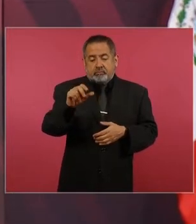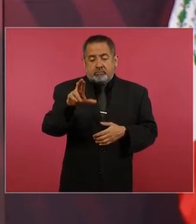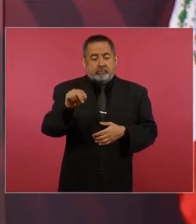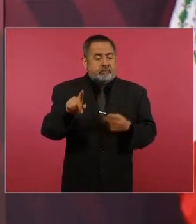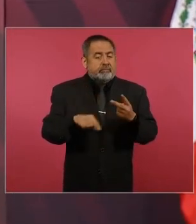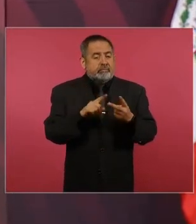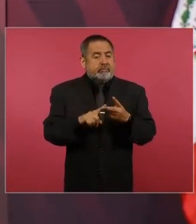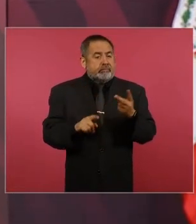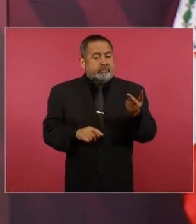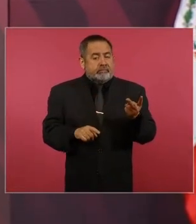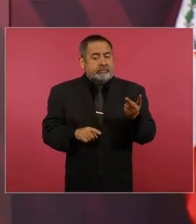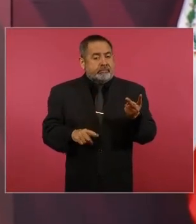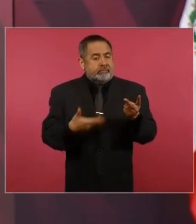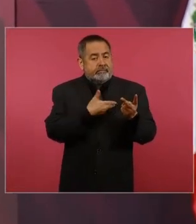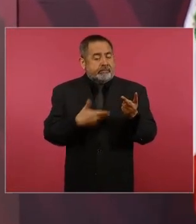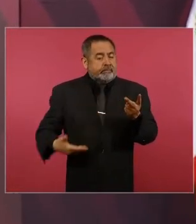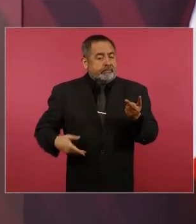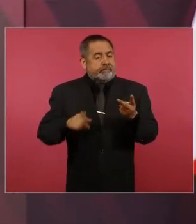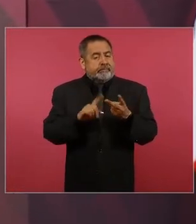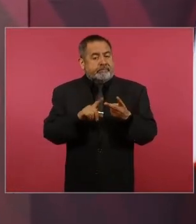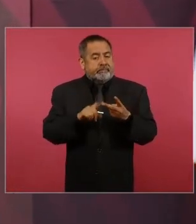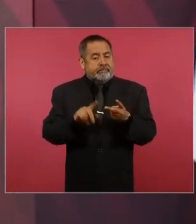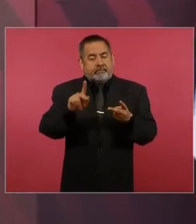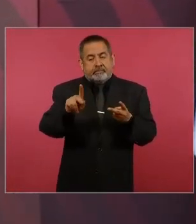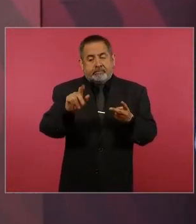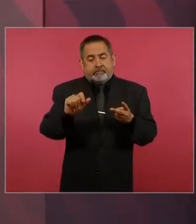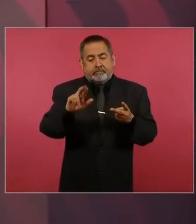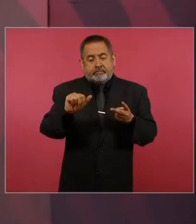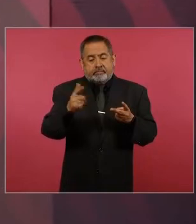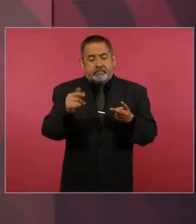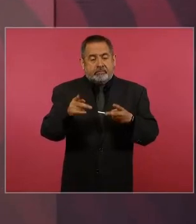y el presidente de Paraguay,